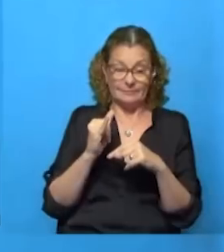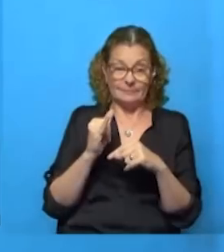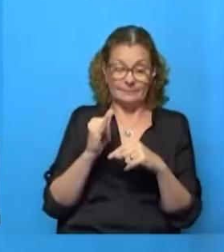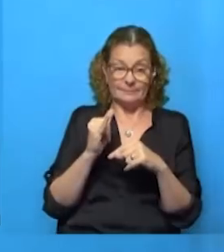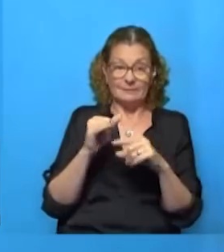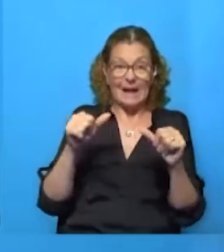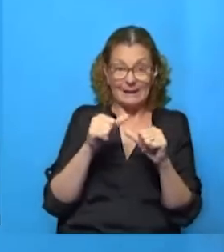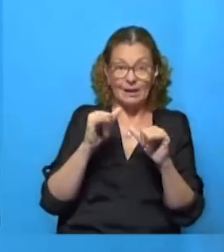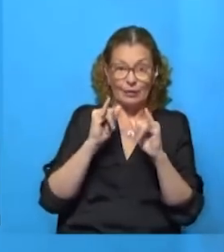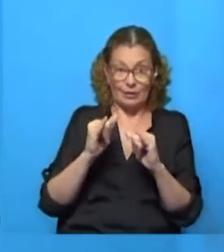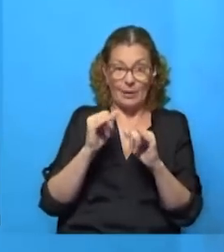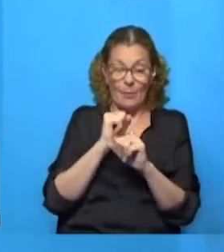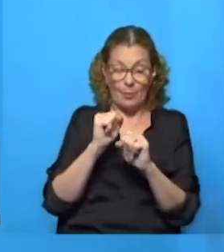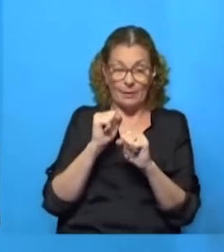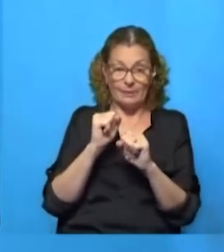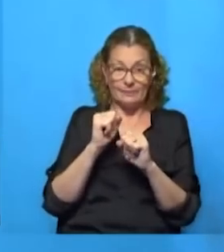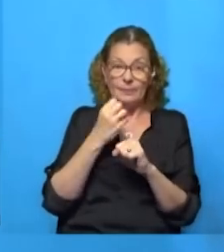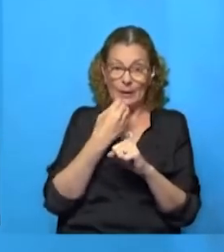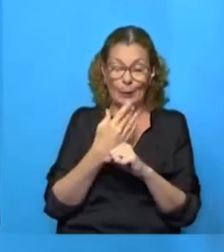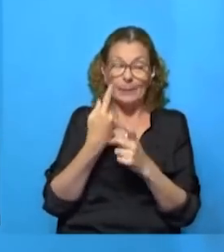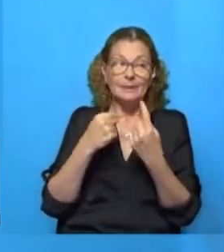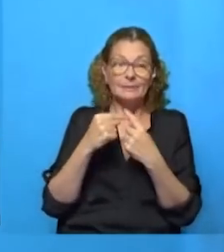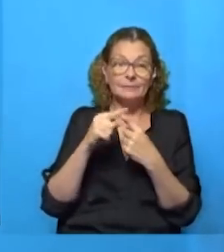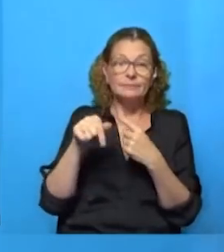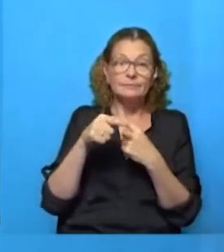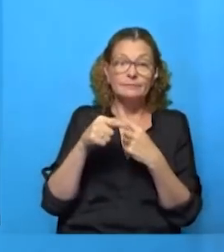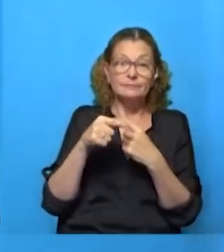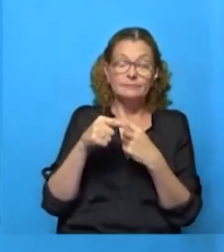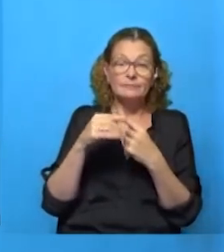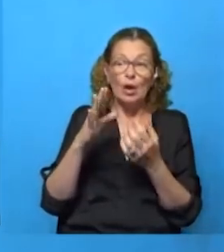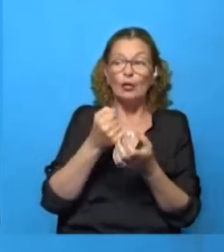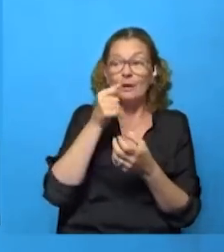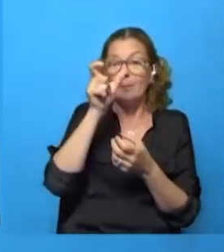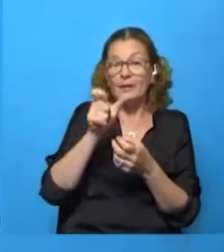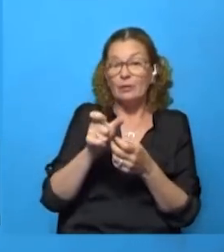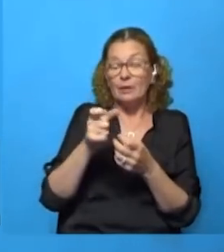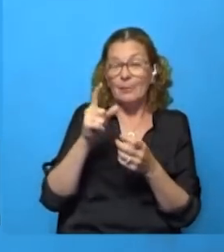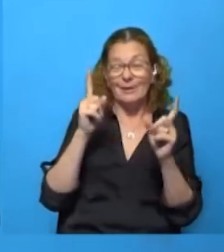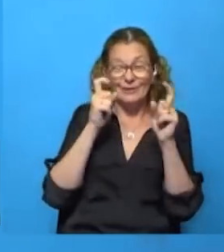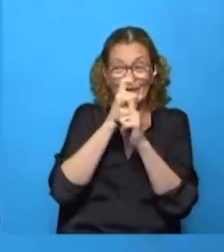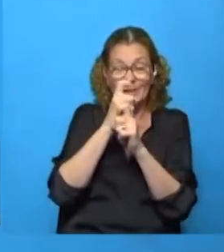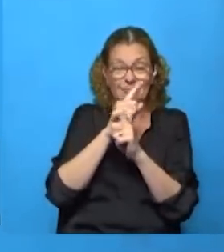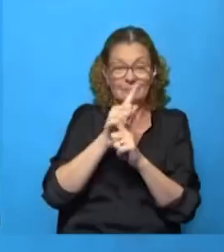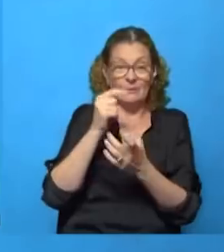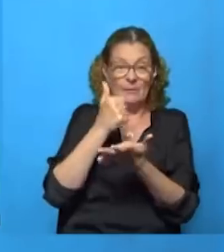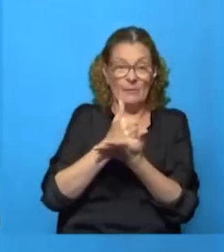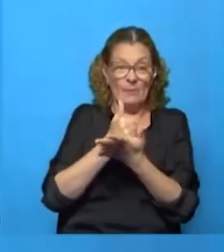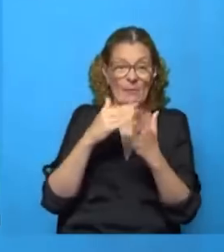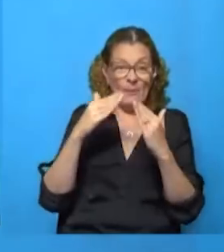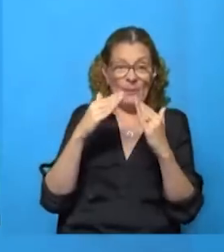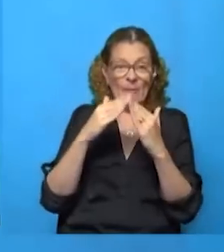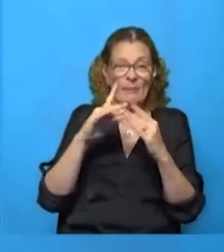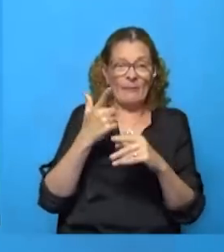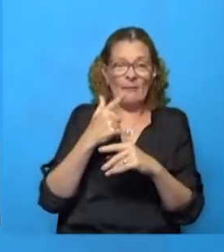aplicarla puede ser mejor pero después para conseguir la persona es mucho más dificultoso sin